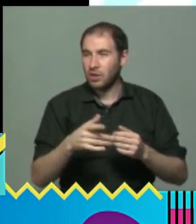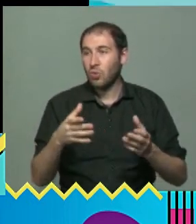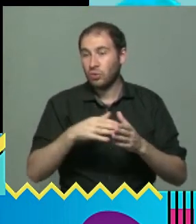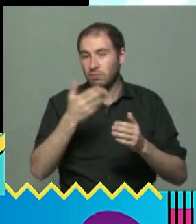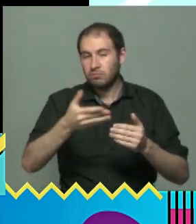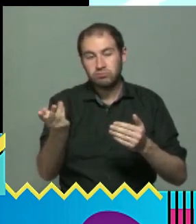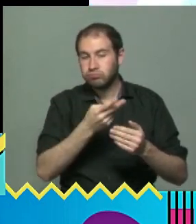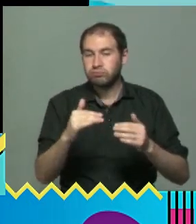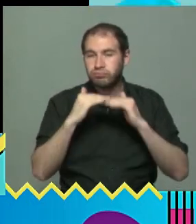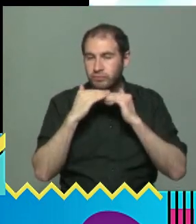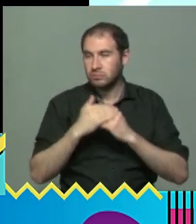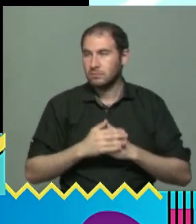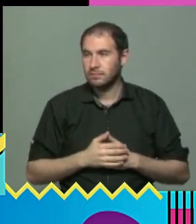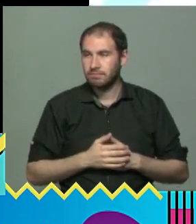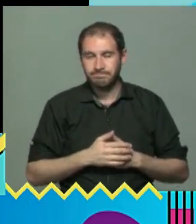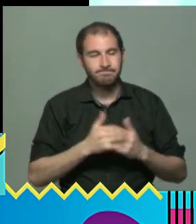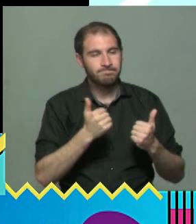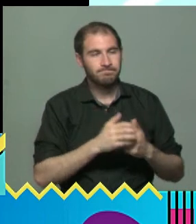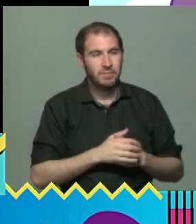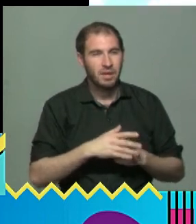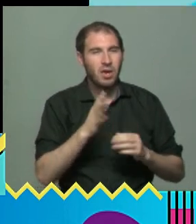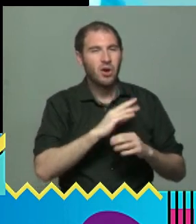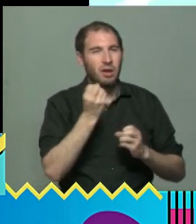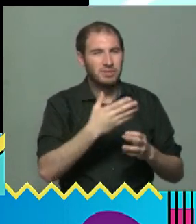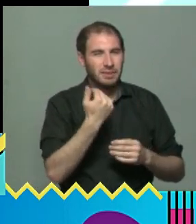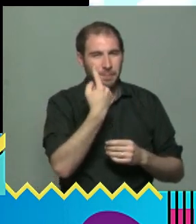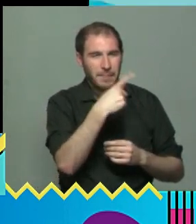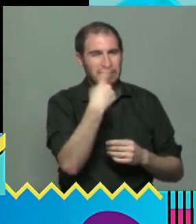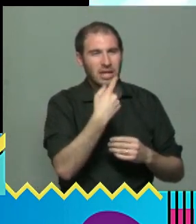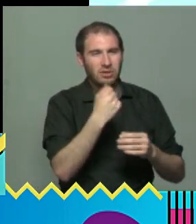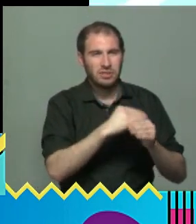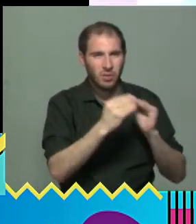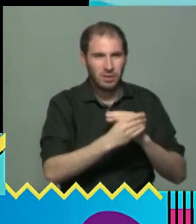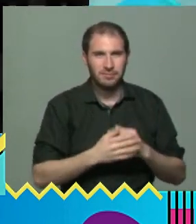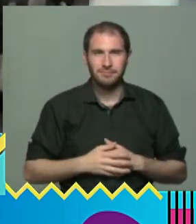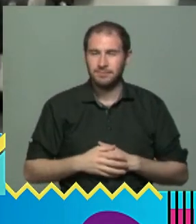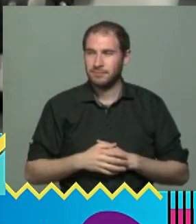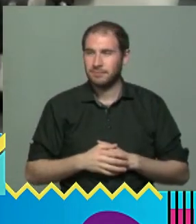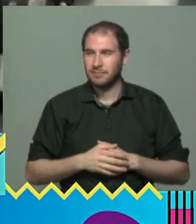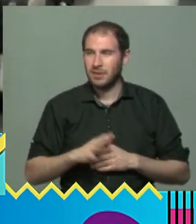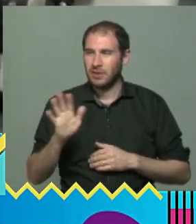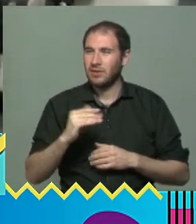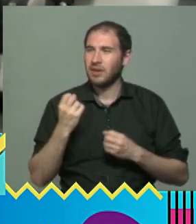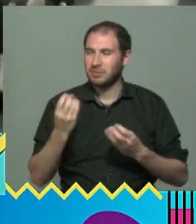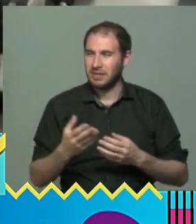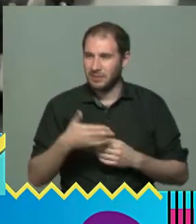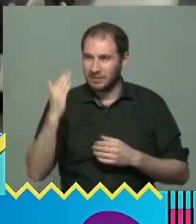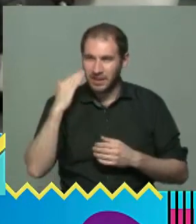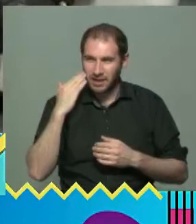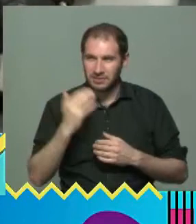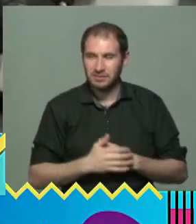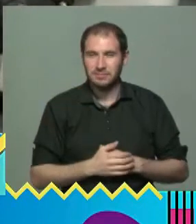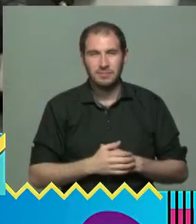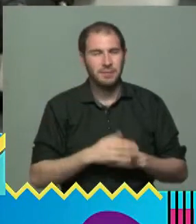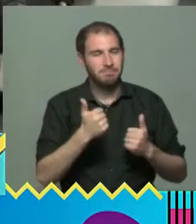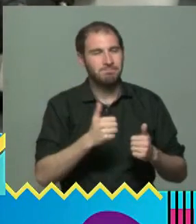escuchar a las partes. Bien. María, ¿cómo estás? Marcelo Sastre te saluda. ¿Cómo le va, Marcela? Buenas tardes.